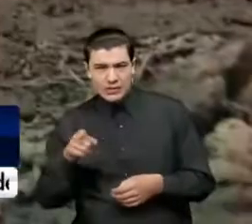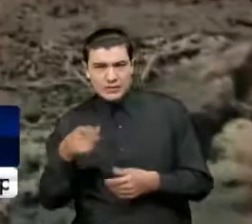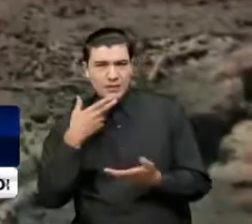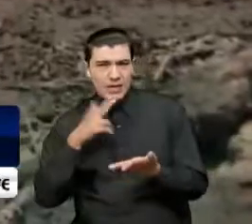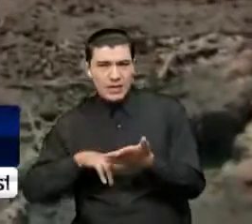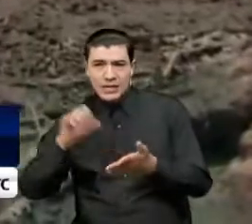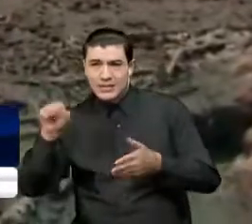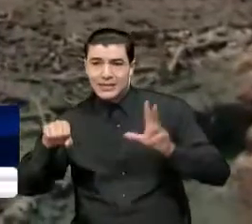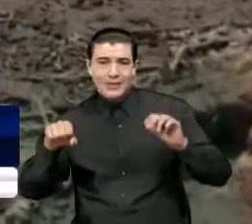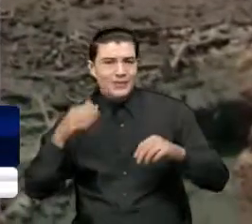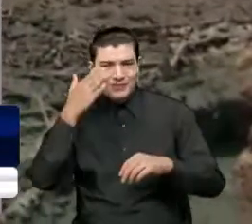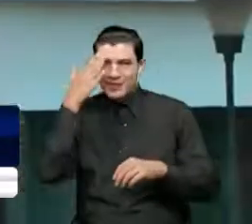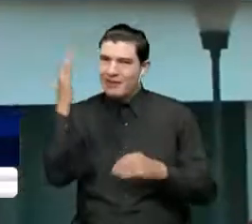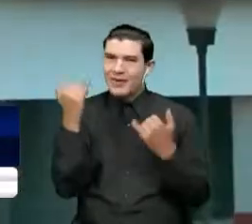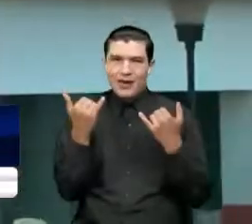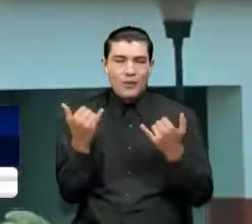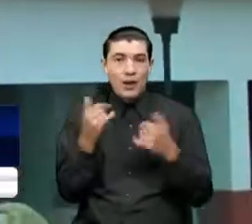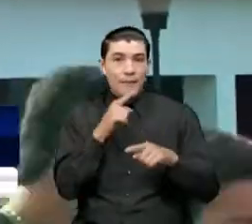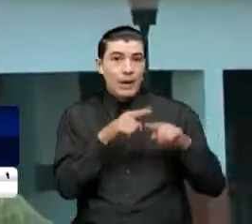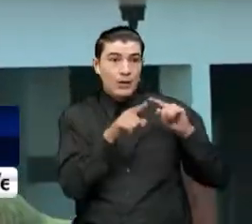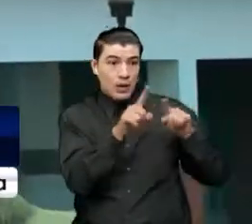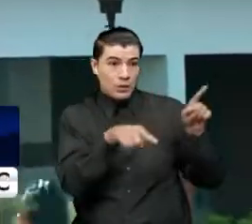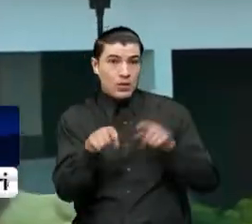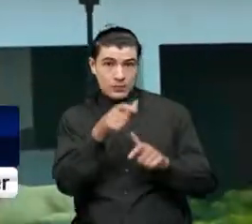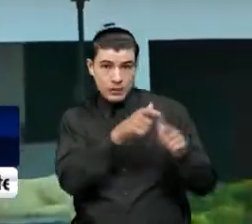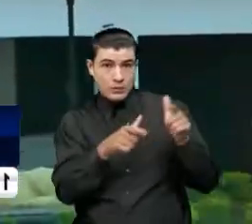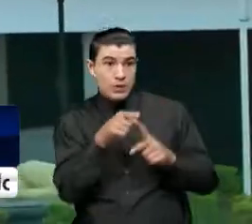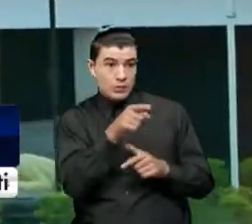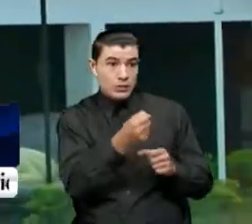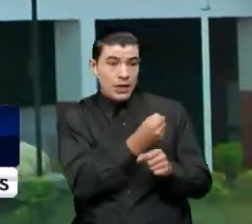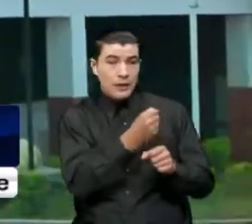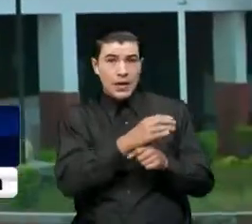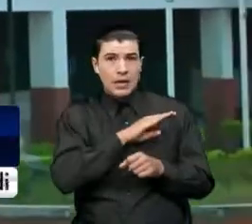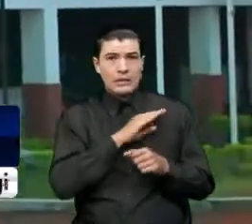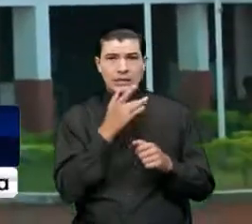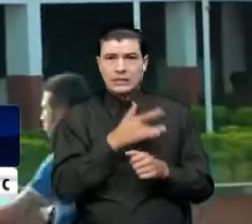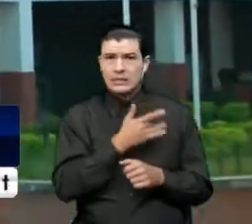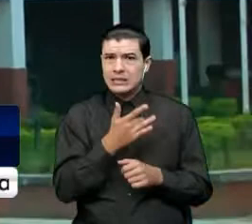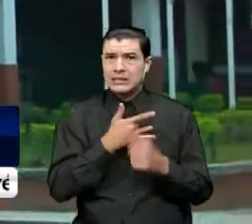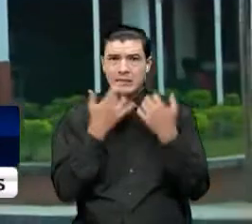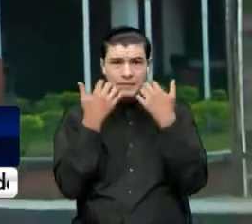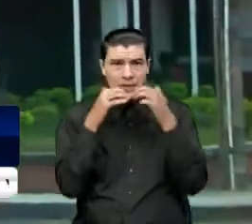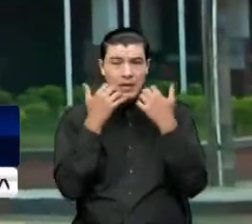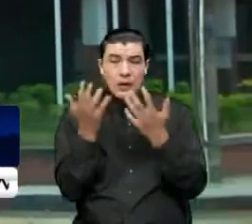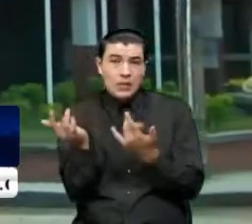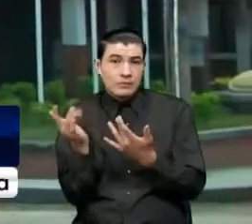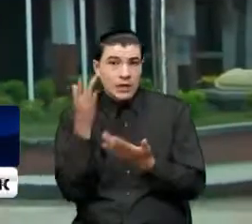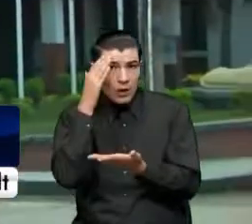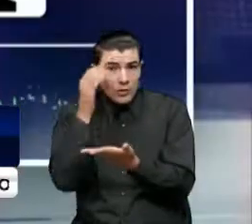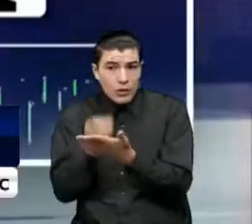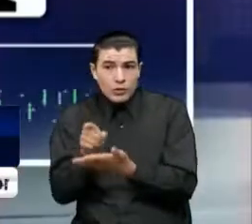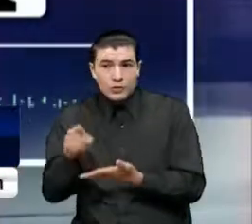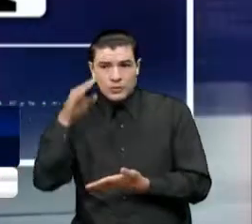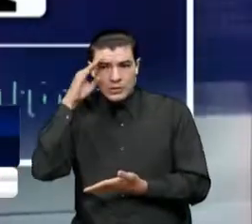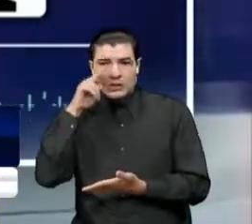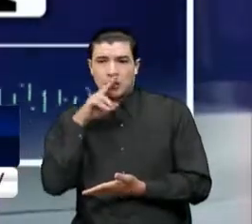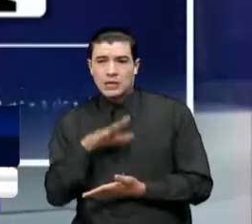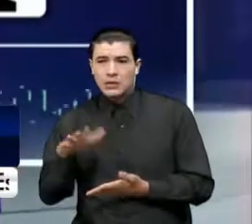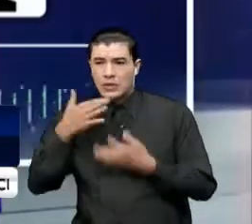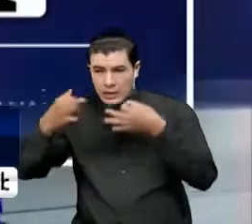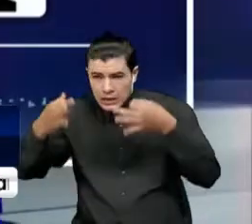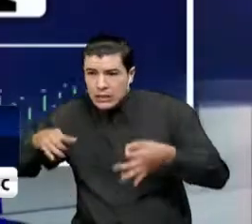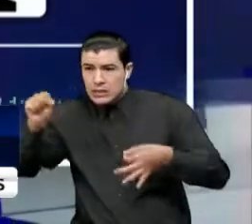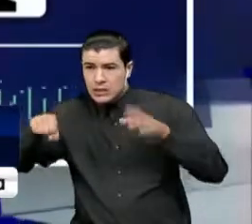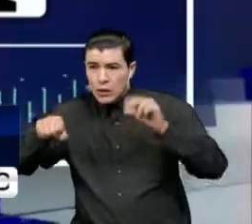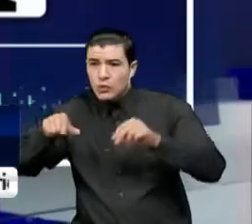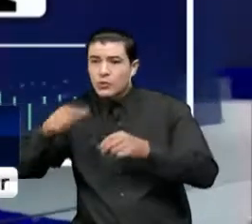algunos funcionarios de la alcaldía sienten temor y esperan un pronunciamiento de las autoridades y las autoridades están